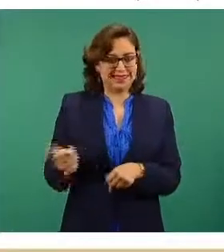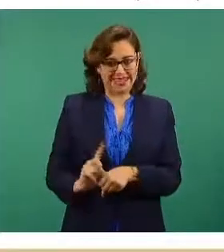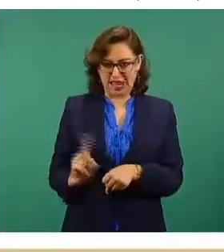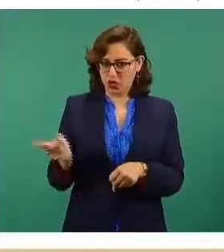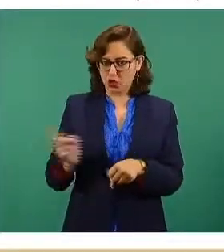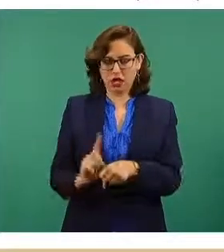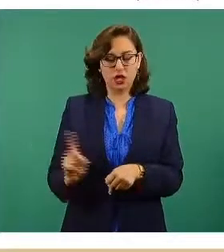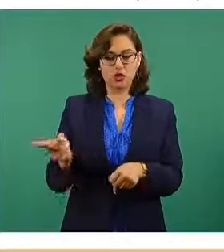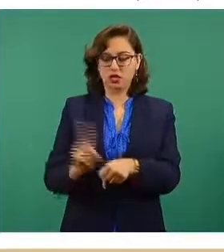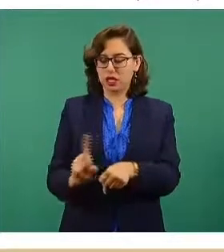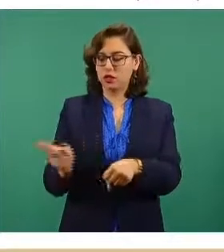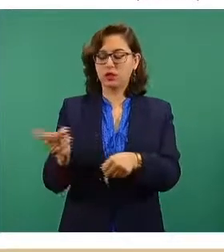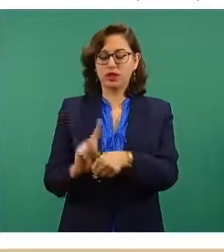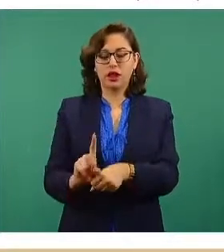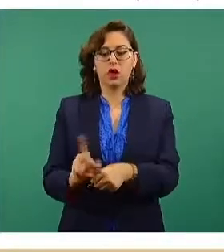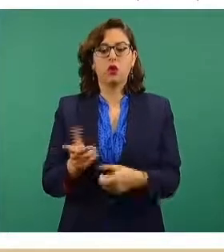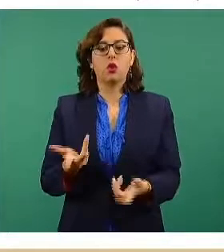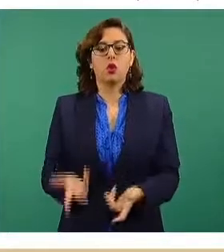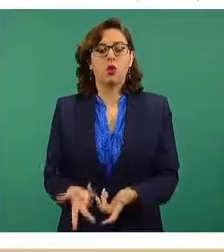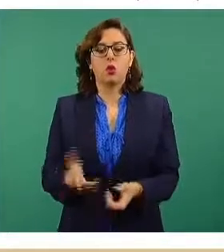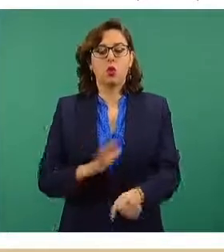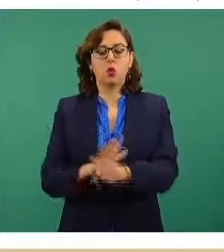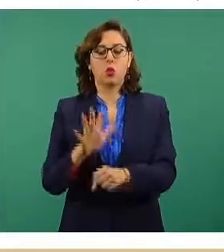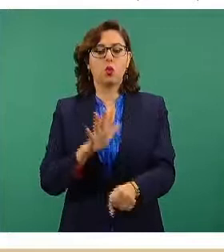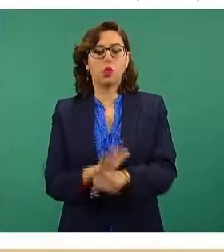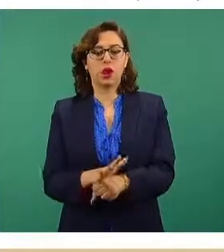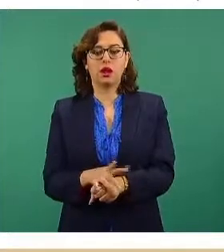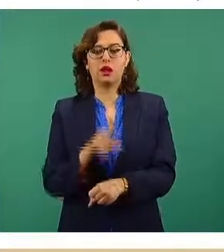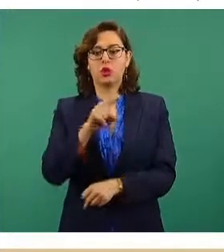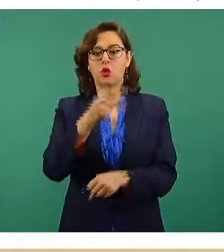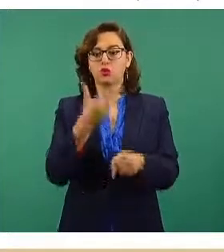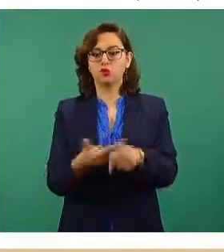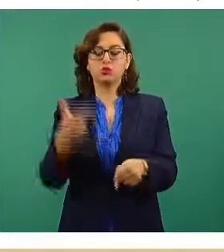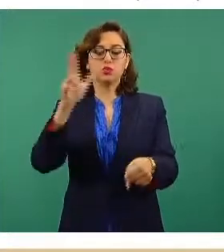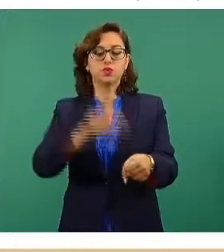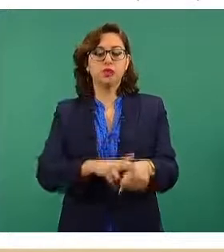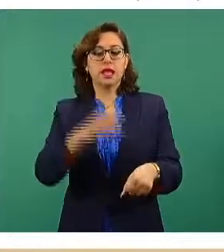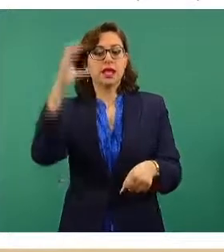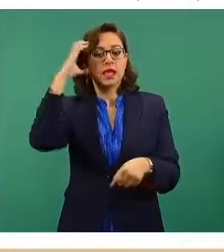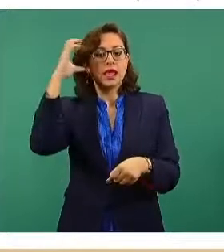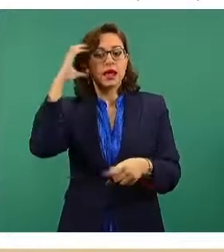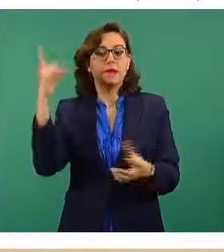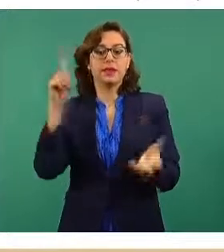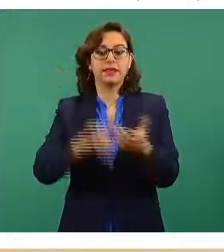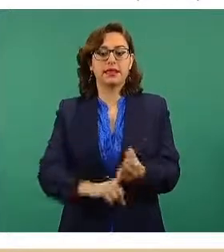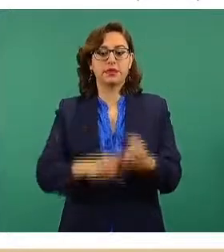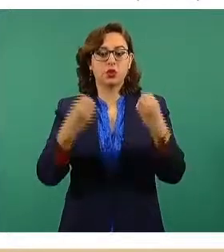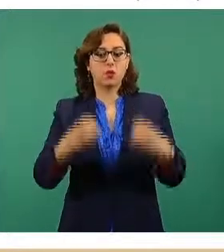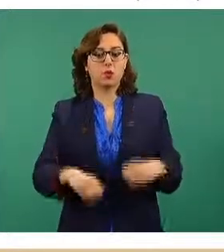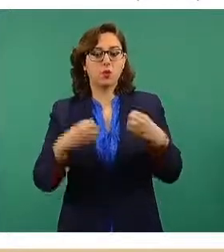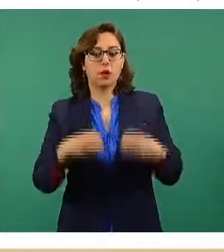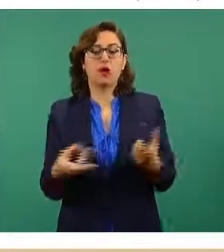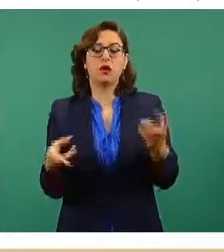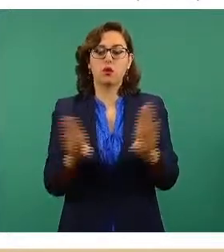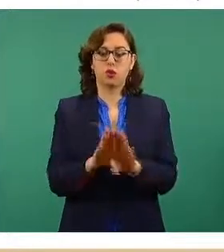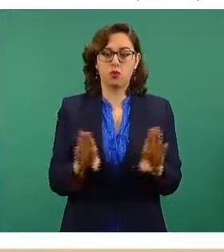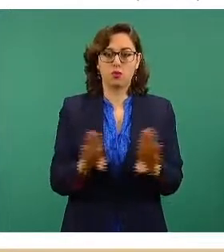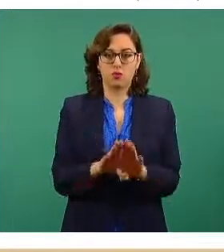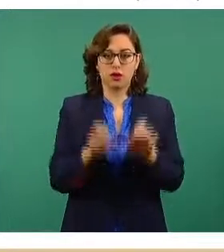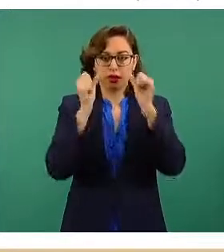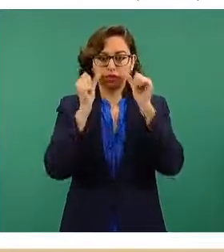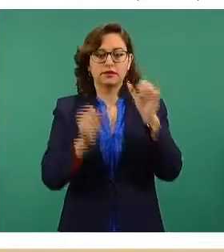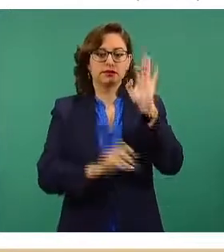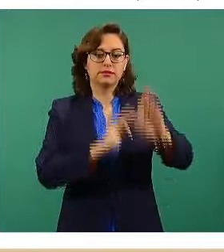día, es el registro de ocupación de las camas hospitalarias que son destinadas a la atención de personas con